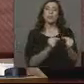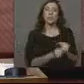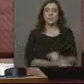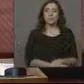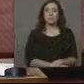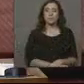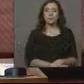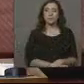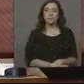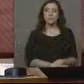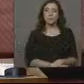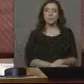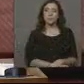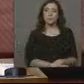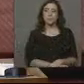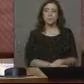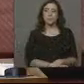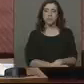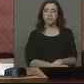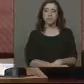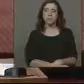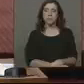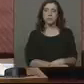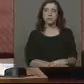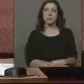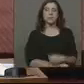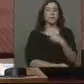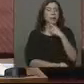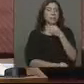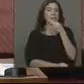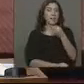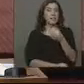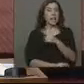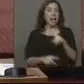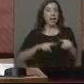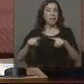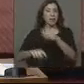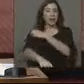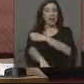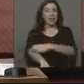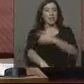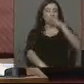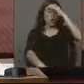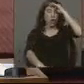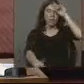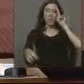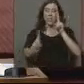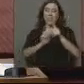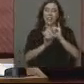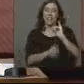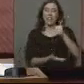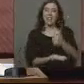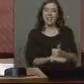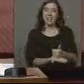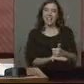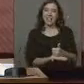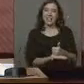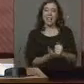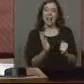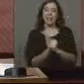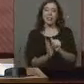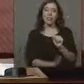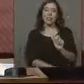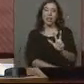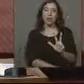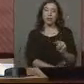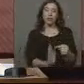ahora por su parte y considerando que se agrega que el administrador regional será de exclusiva confianza del intendente de acuerdo al artículo